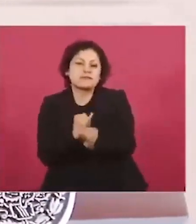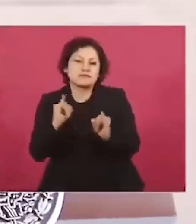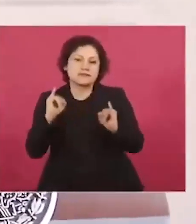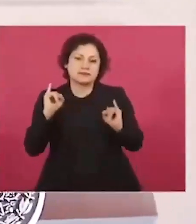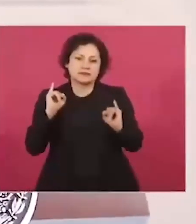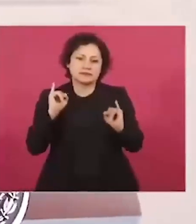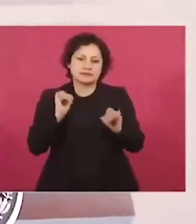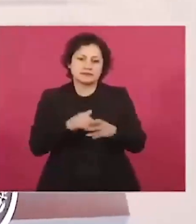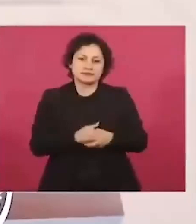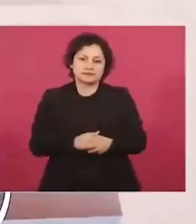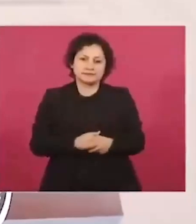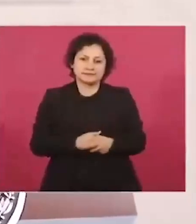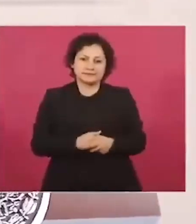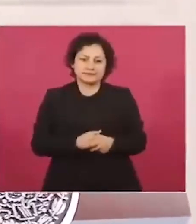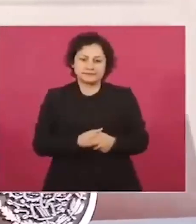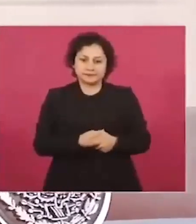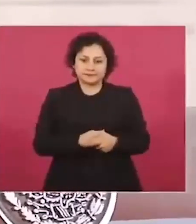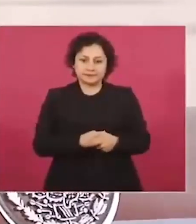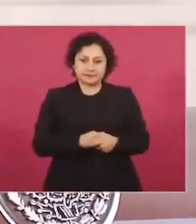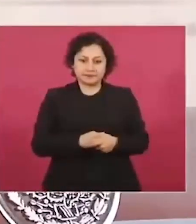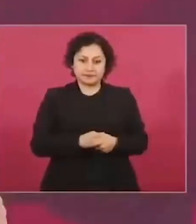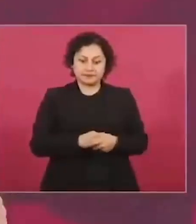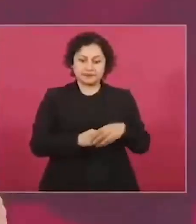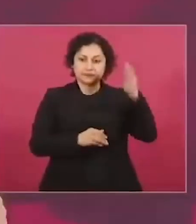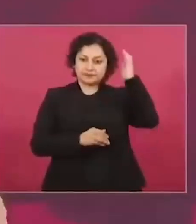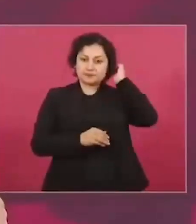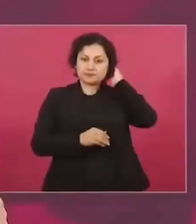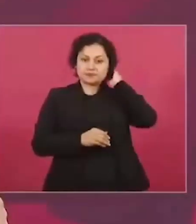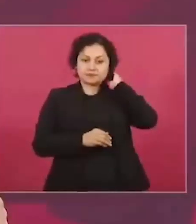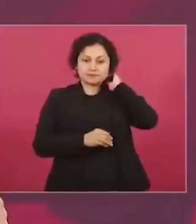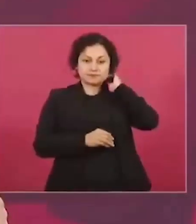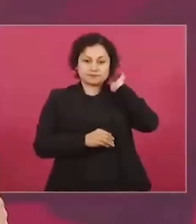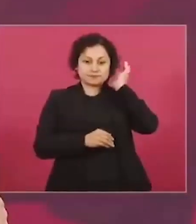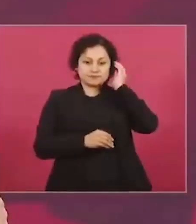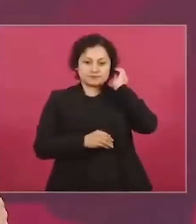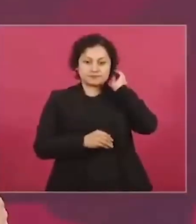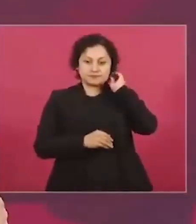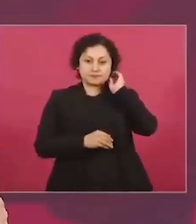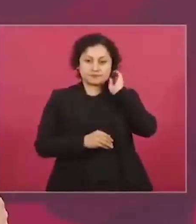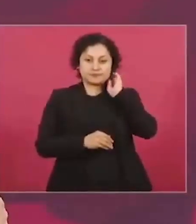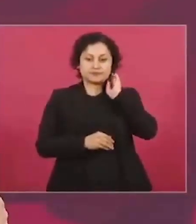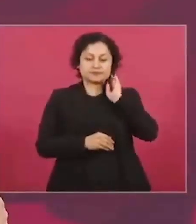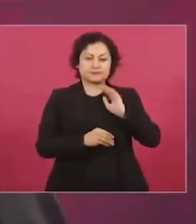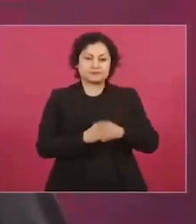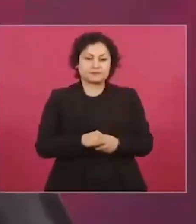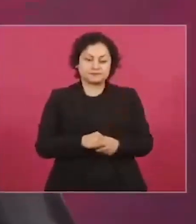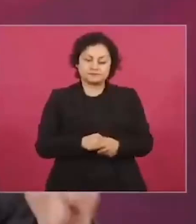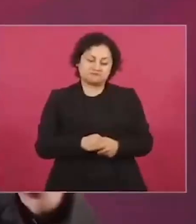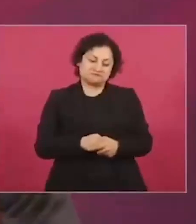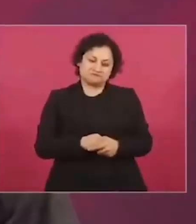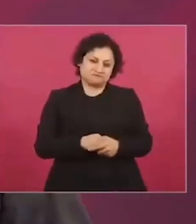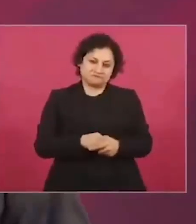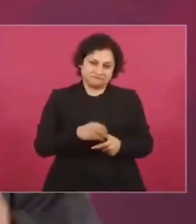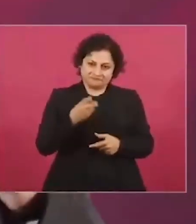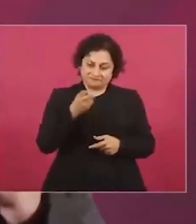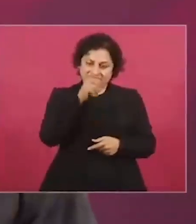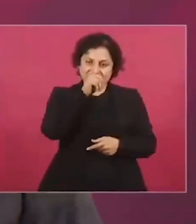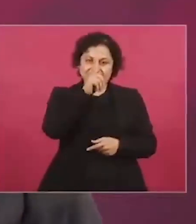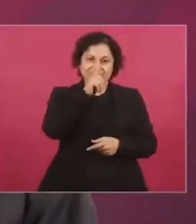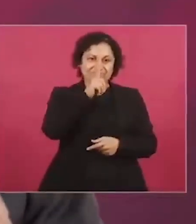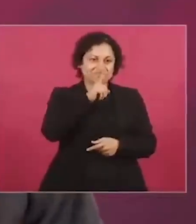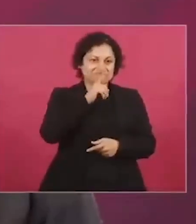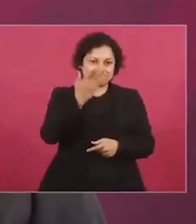en las posibilidades de tener elecciones un poco más equilibradas, más transparentes. Y segundo, sí se involucra con